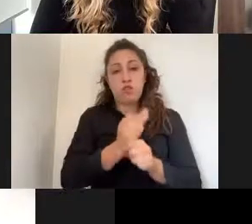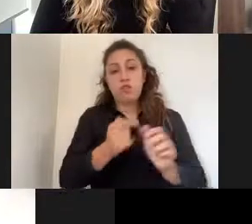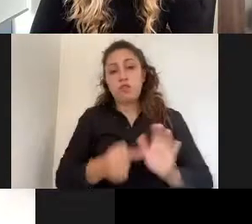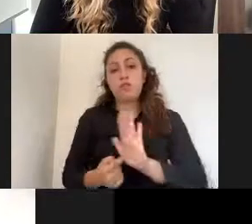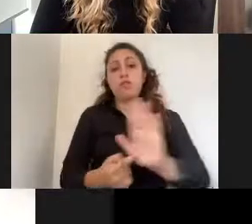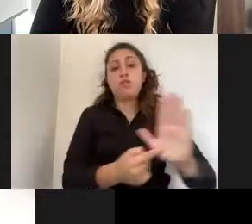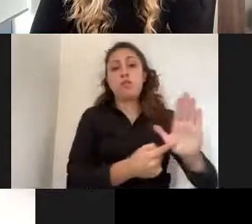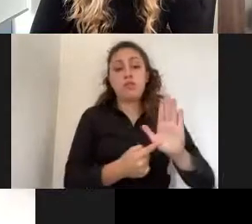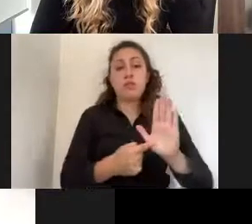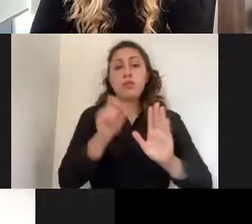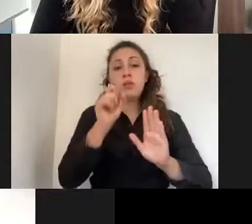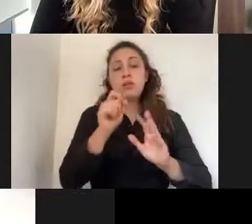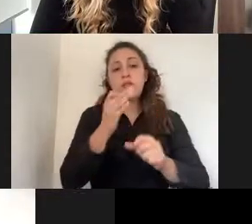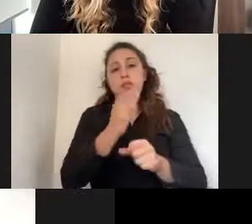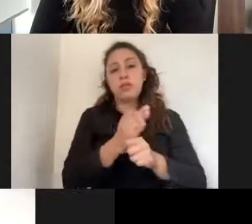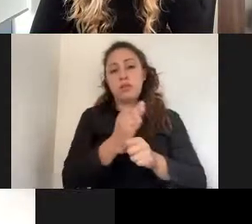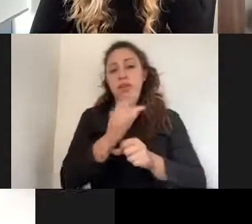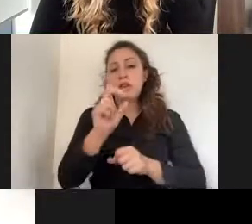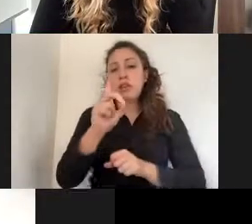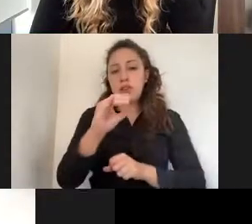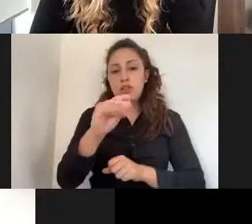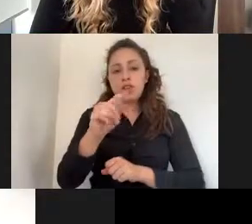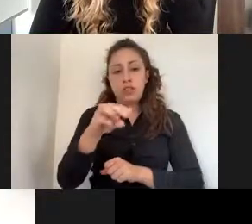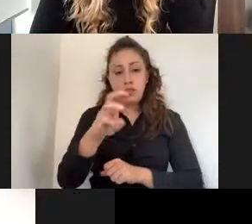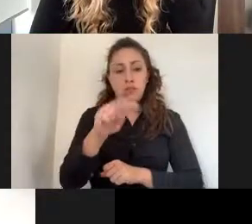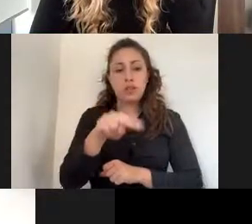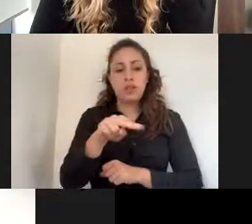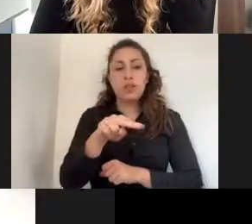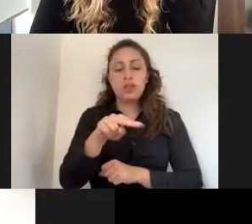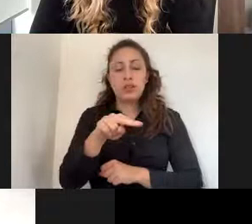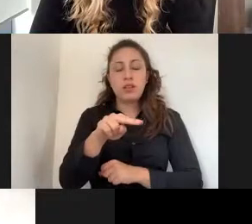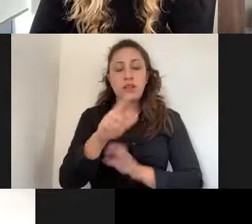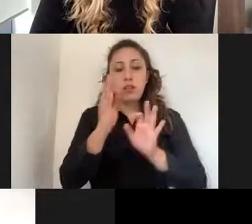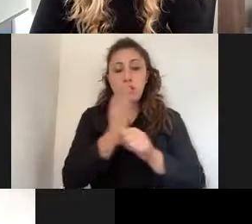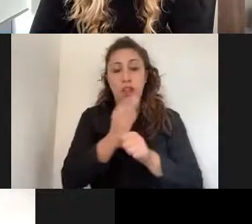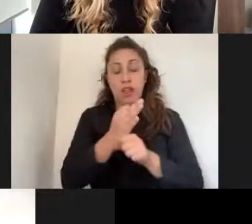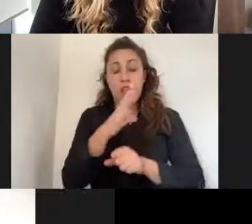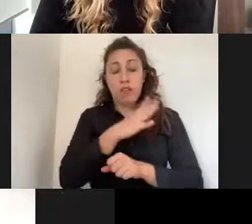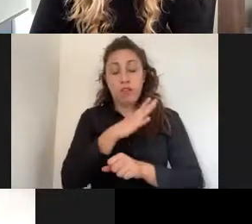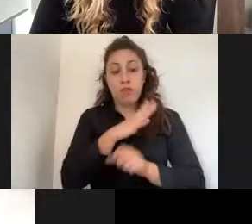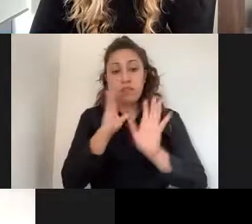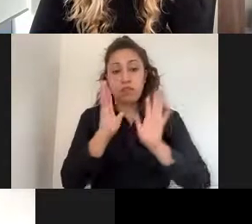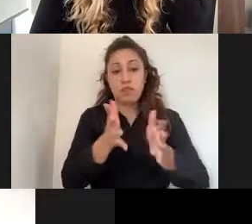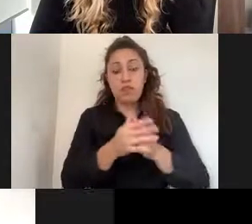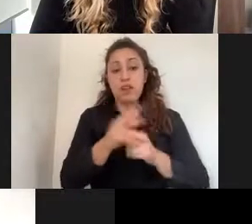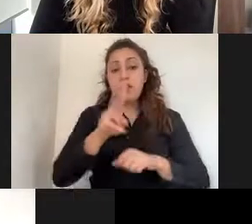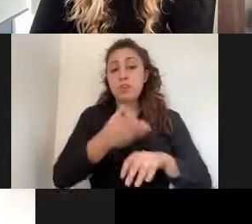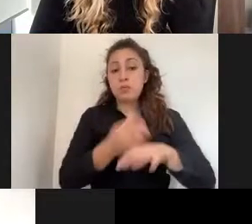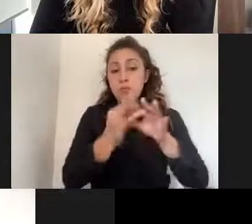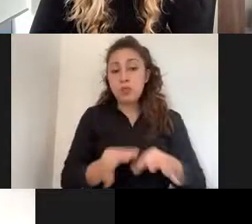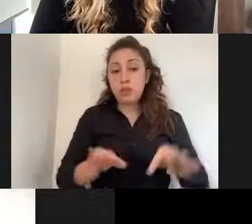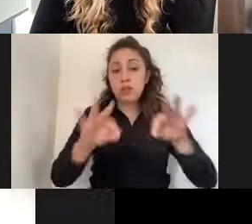así como el dictamen, el proyecto de dictamen que se formuló, considera la importancia